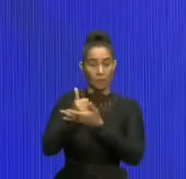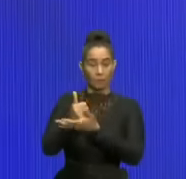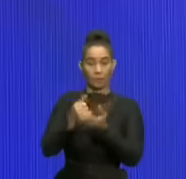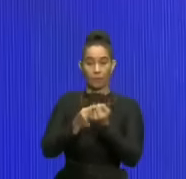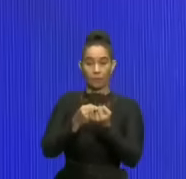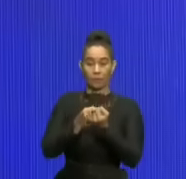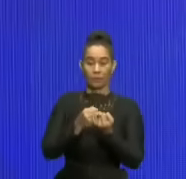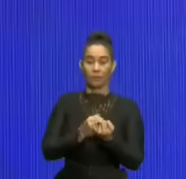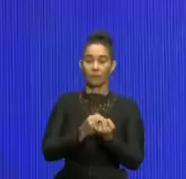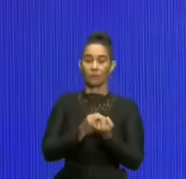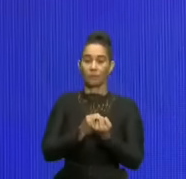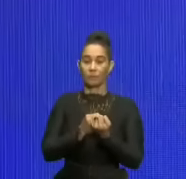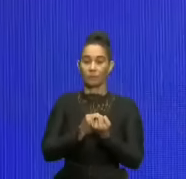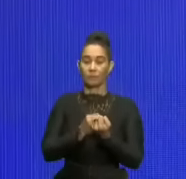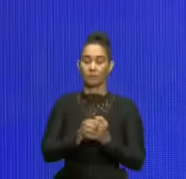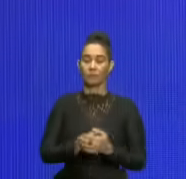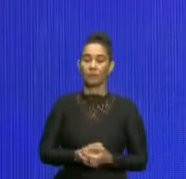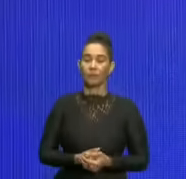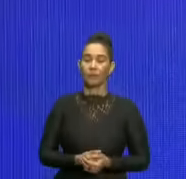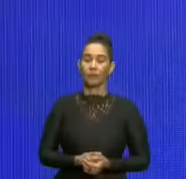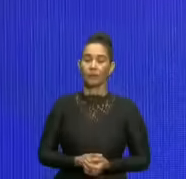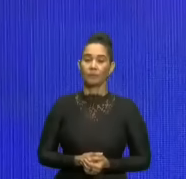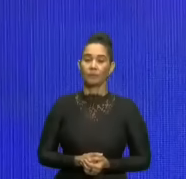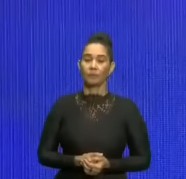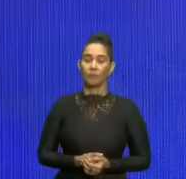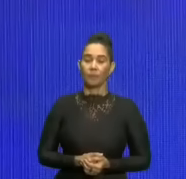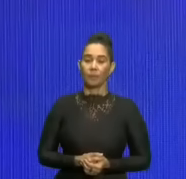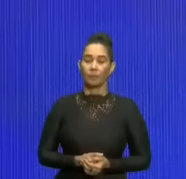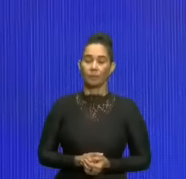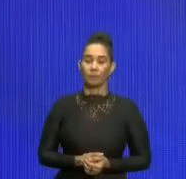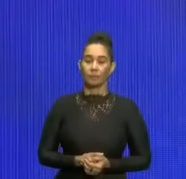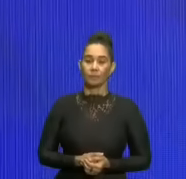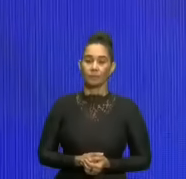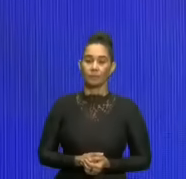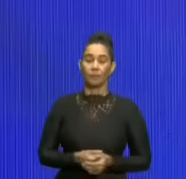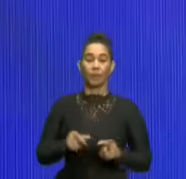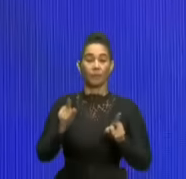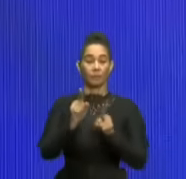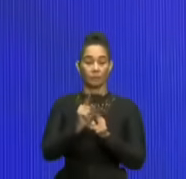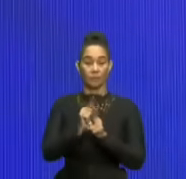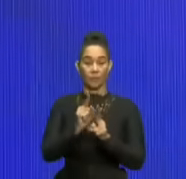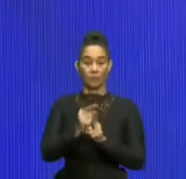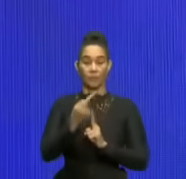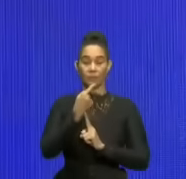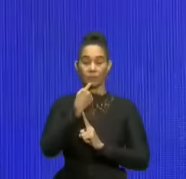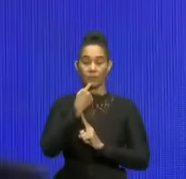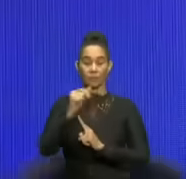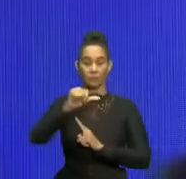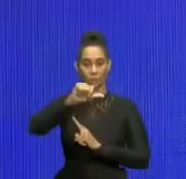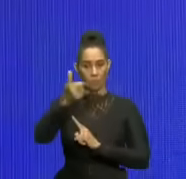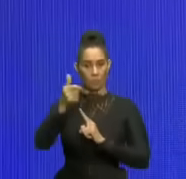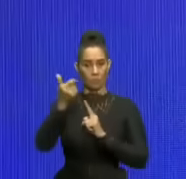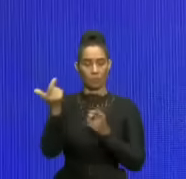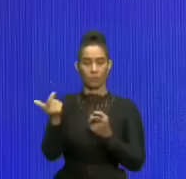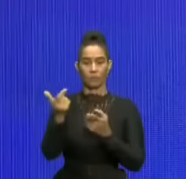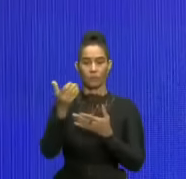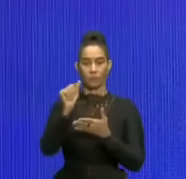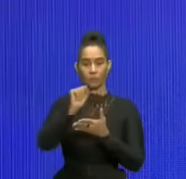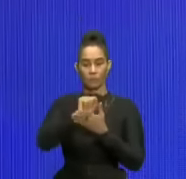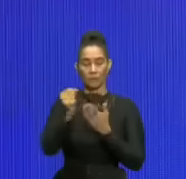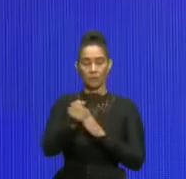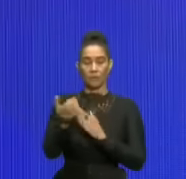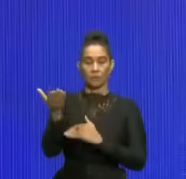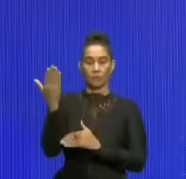atendiendo ante esta tragedia. Por lo tanto, también se ha dado, como en otros casos también que se han hecho